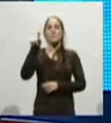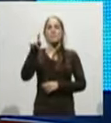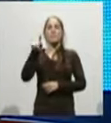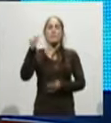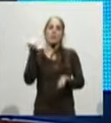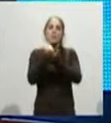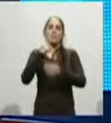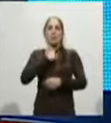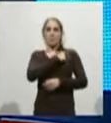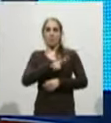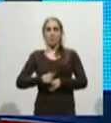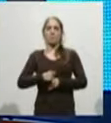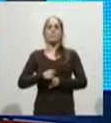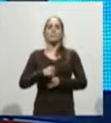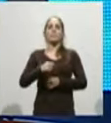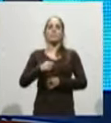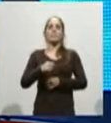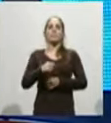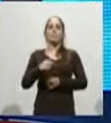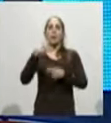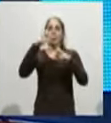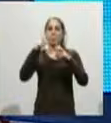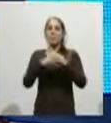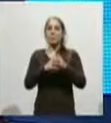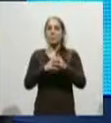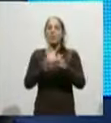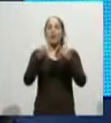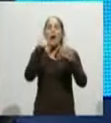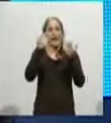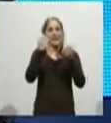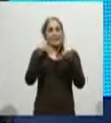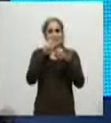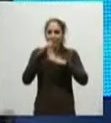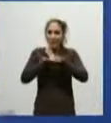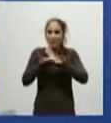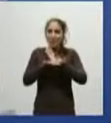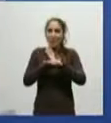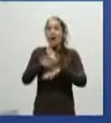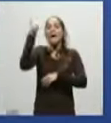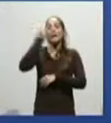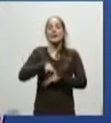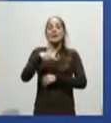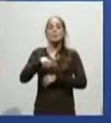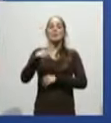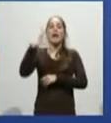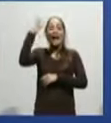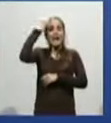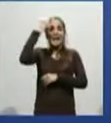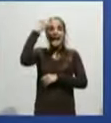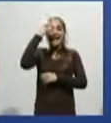Barceló, que viene con Norma Davinia González Hernández. Amigos, amigas, ella es nuestra reina del carnaval de